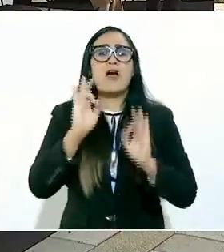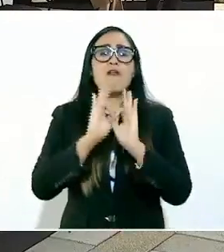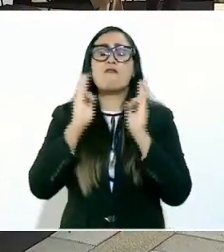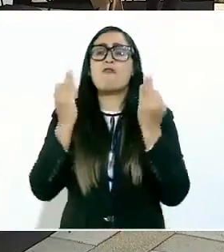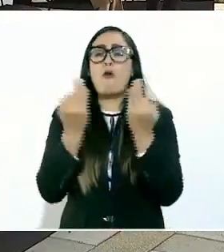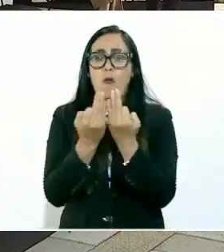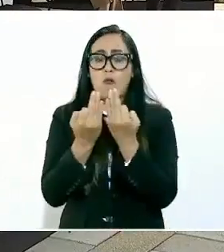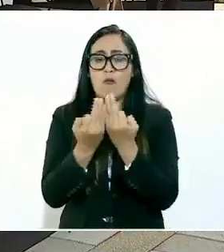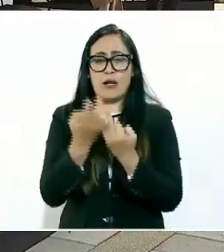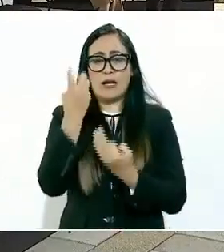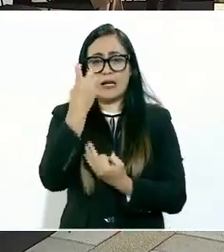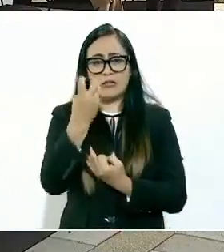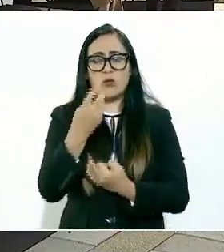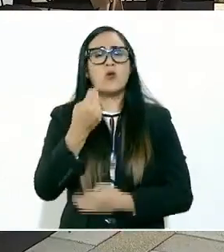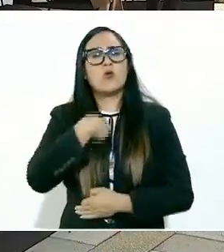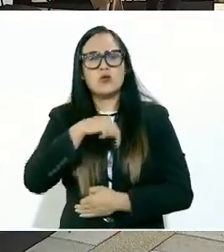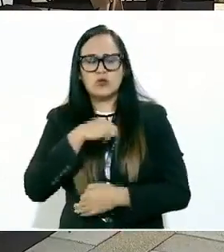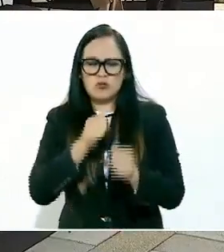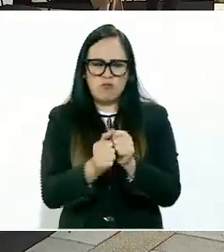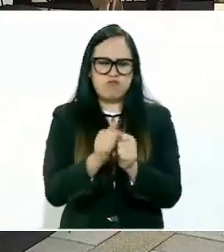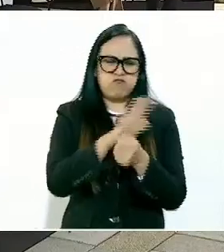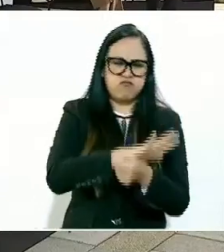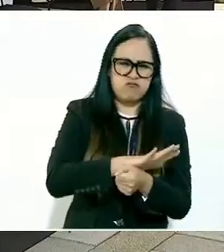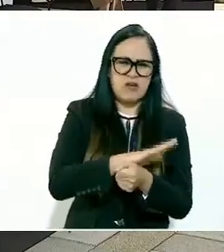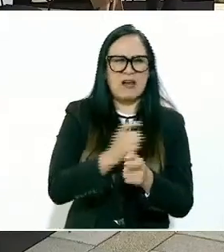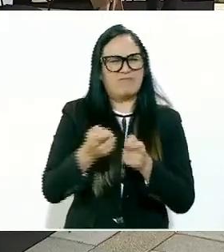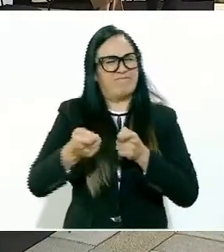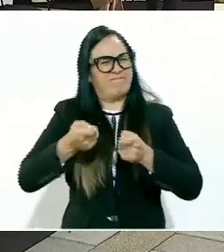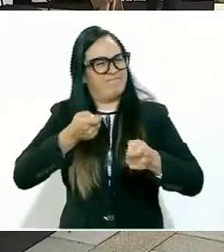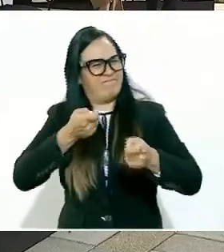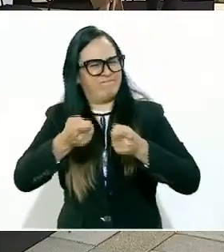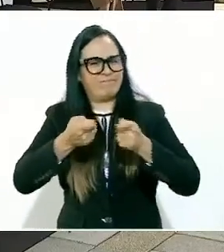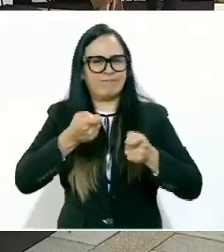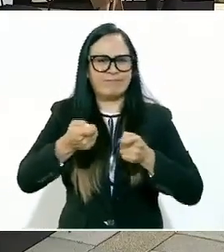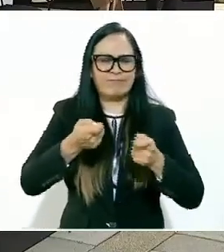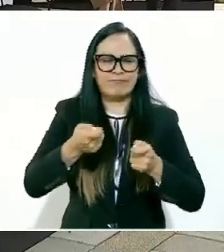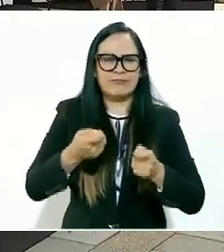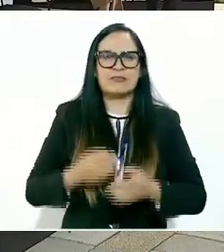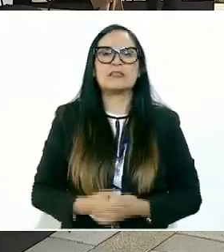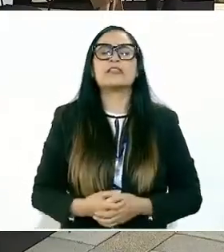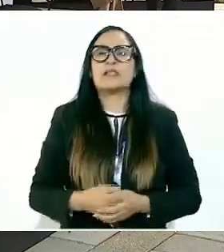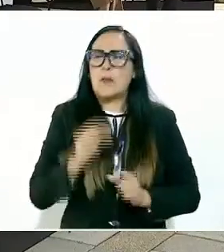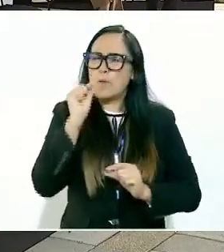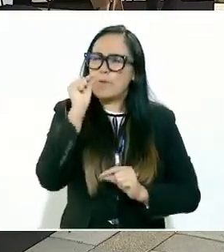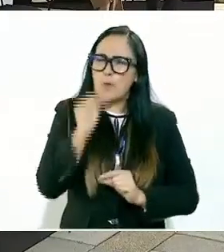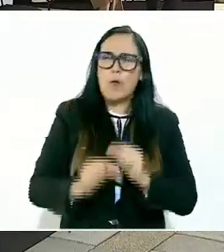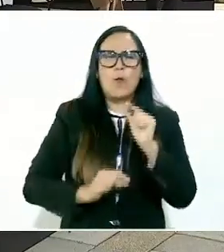hemos enfrentado la crisis de la pandemia y estamos saliendo